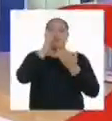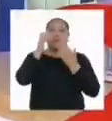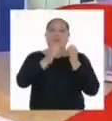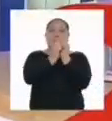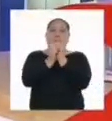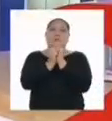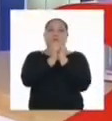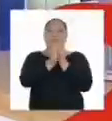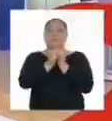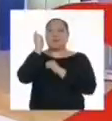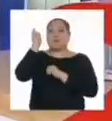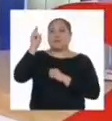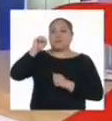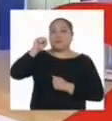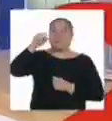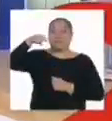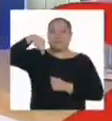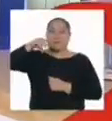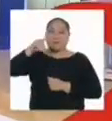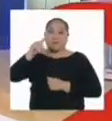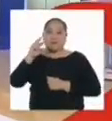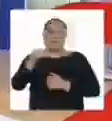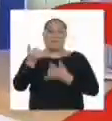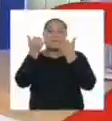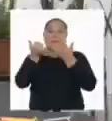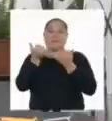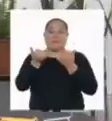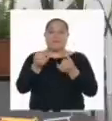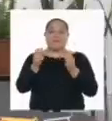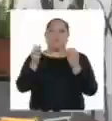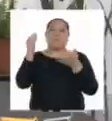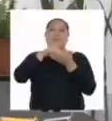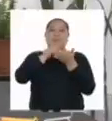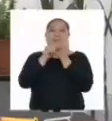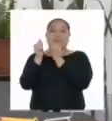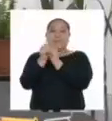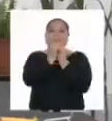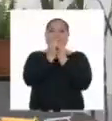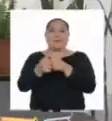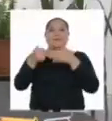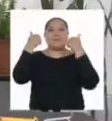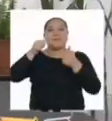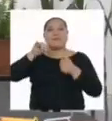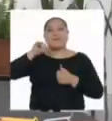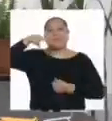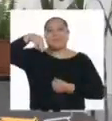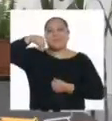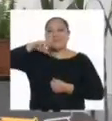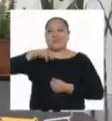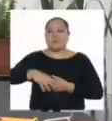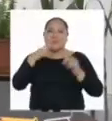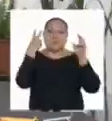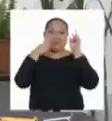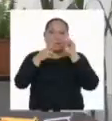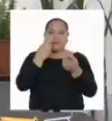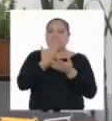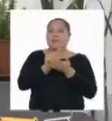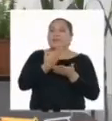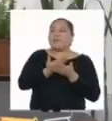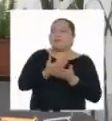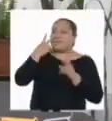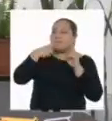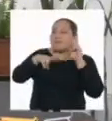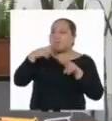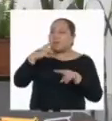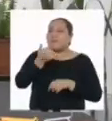a la profesora Sandra Chávez, que nos vuelve a acompañar el día de hoy. Muy bien, Yanira. Vamos a ver qué pasó con nuestro